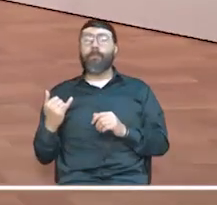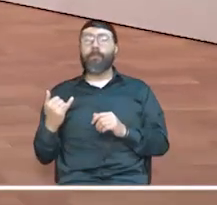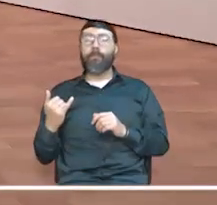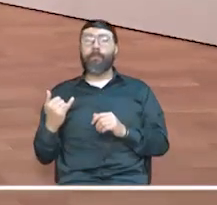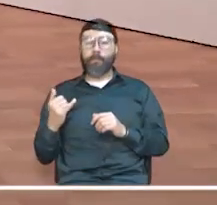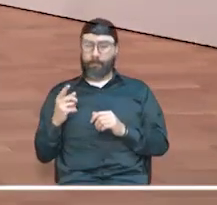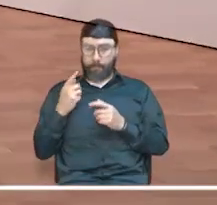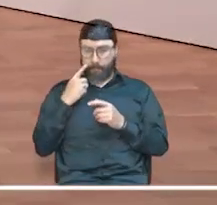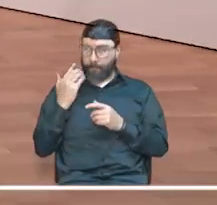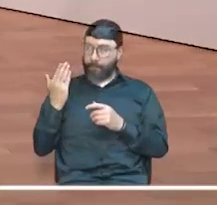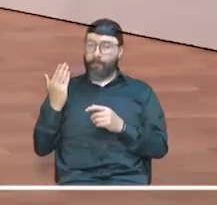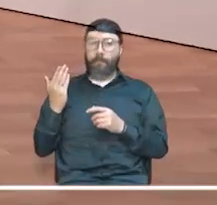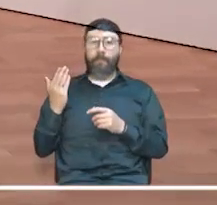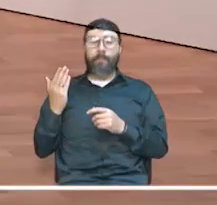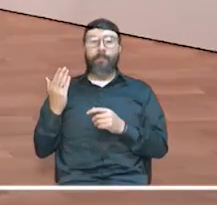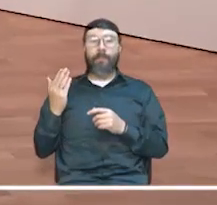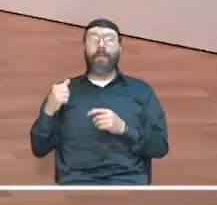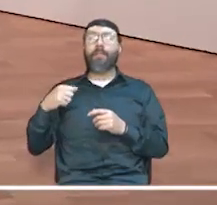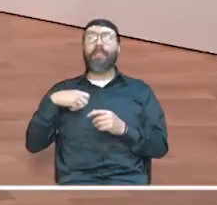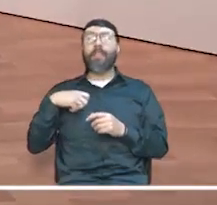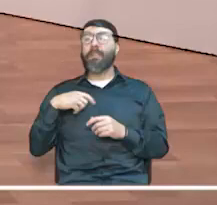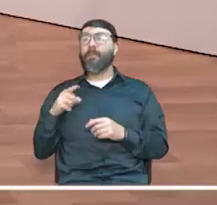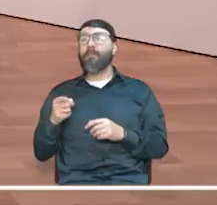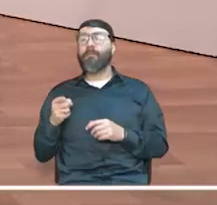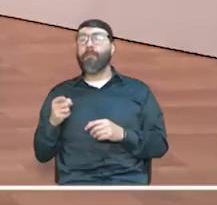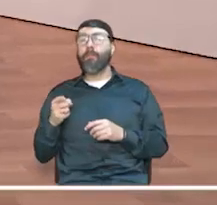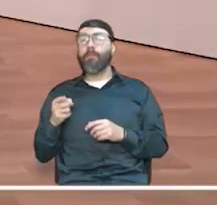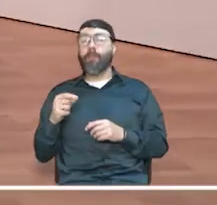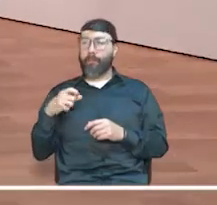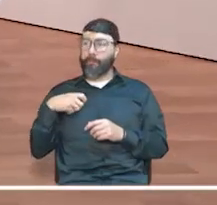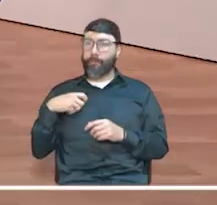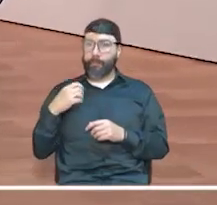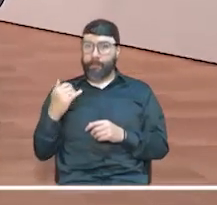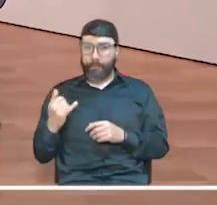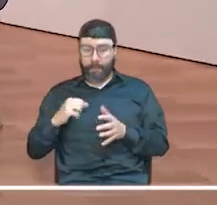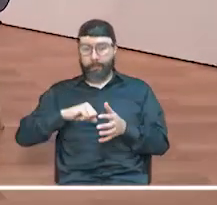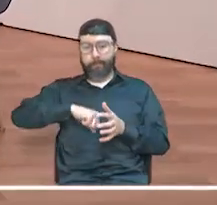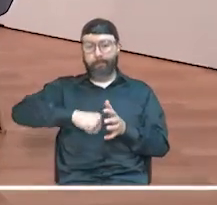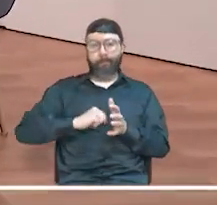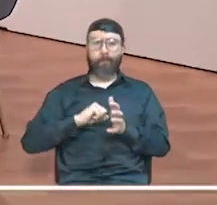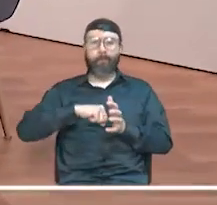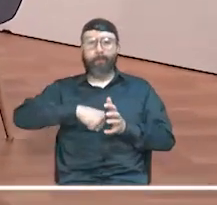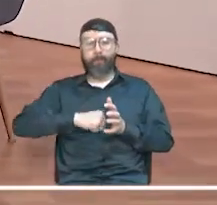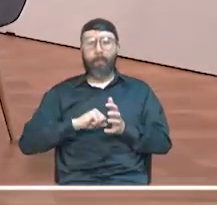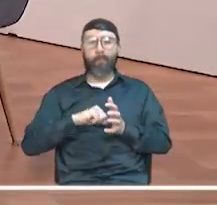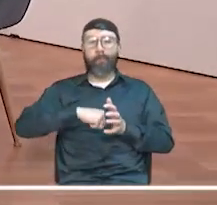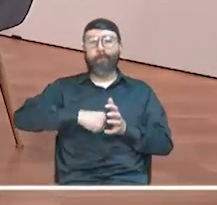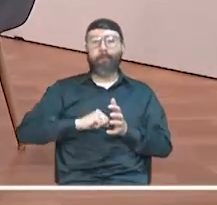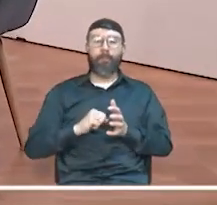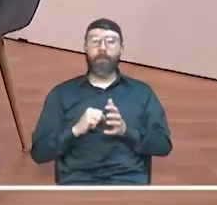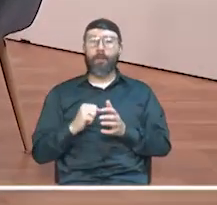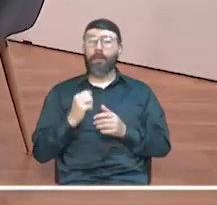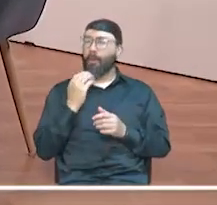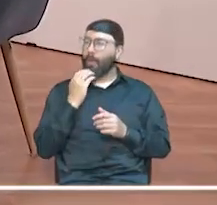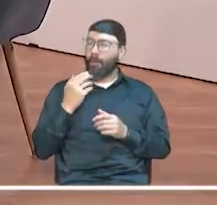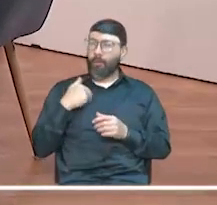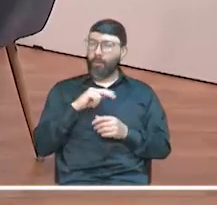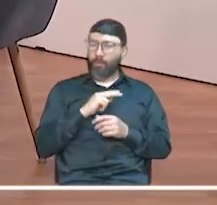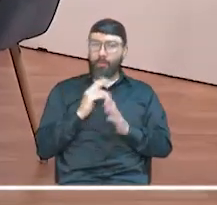la figura, tenemos aquí la rodilla. Entonces, cuando nosotros hablamos